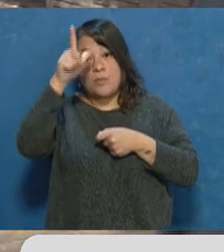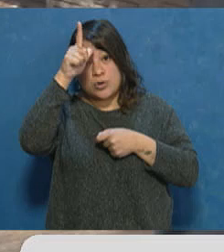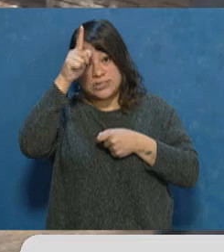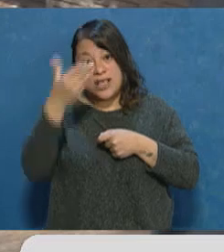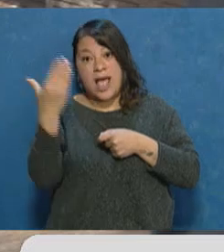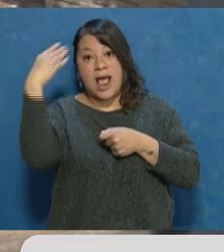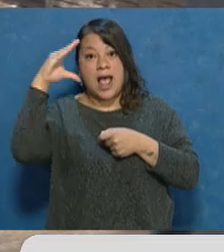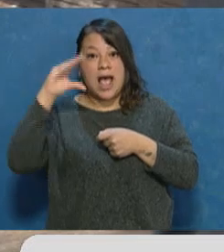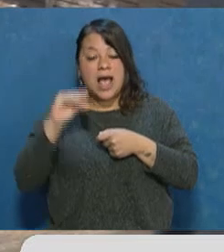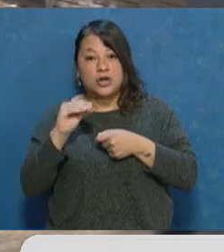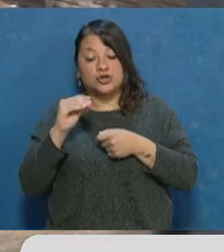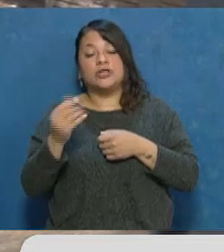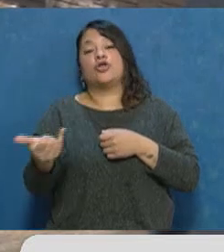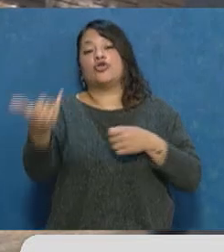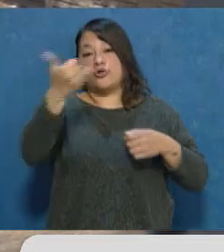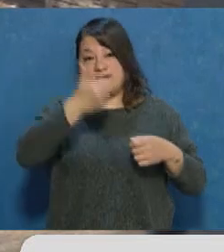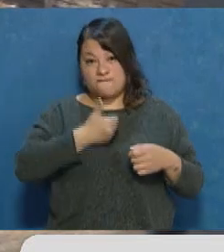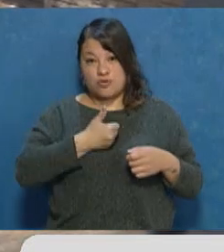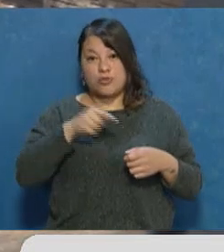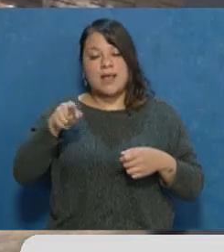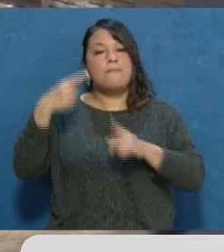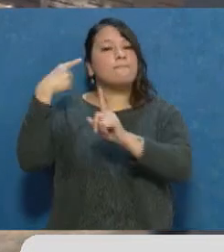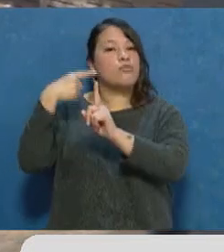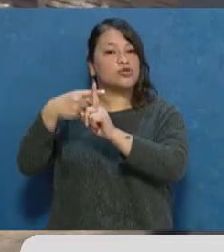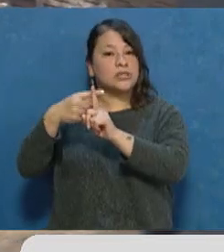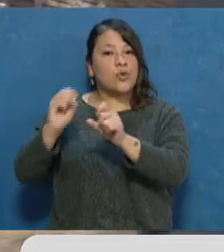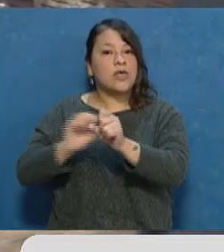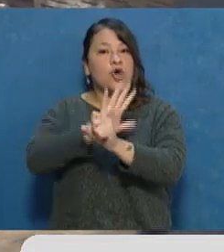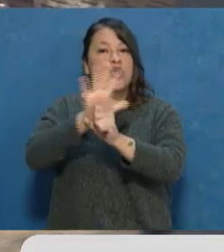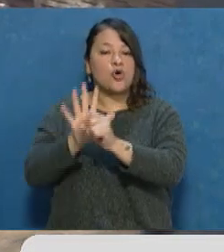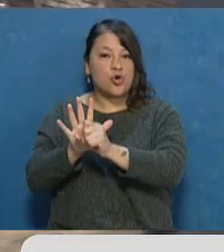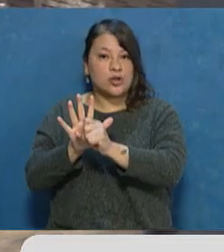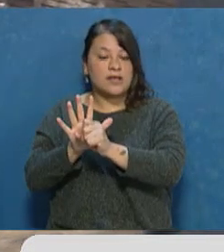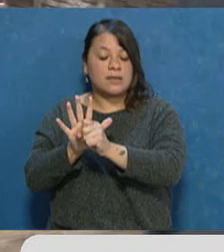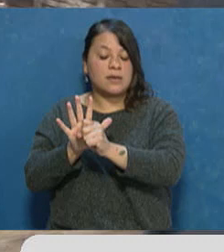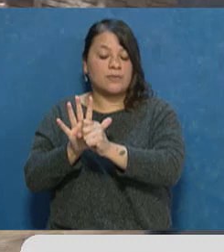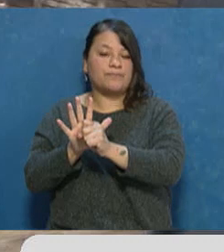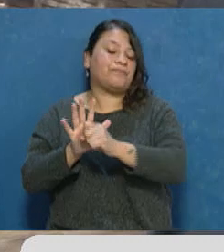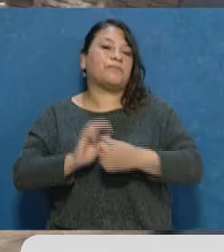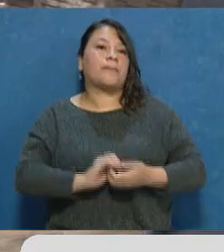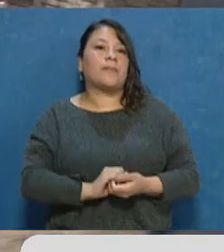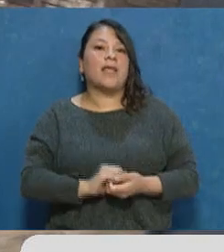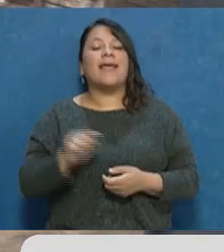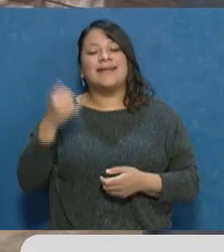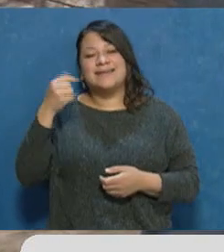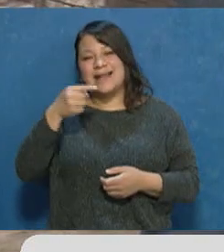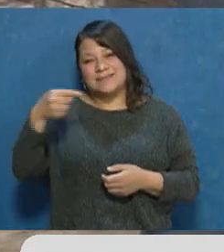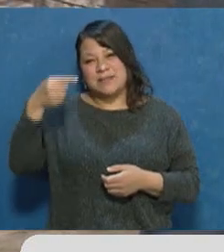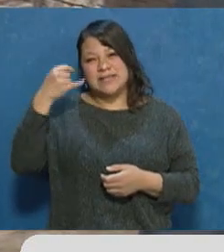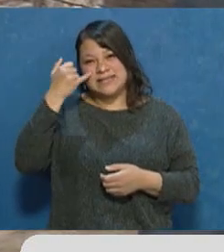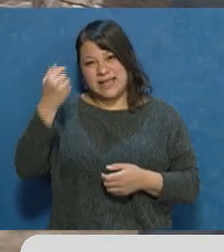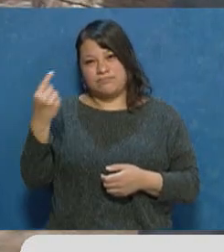anoche nos dieron la información de que había dado positivo COVID-19, así que bueno, el mismo ya venía aislado de la semana